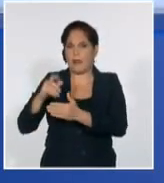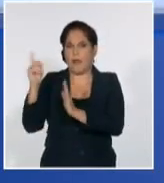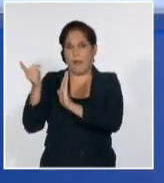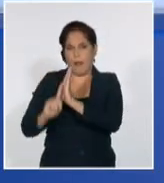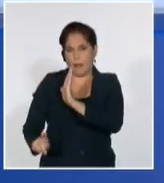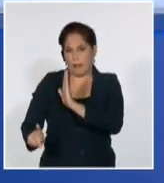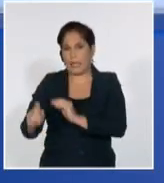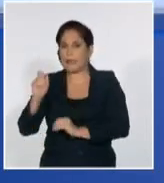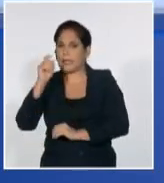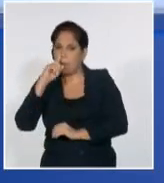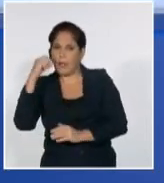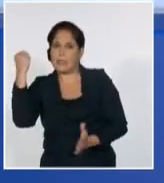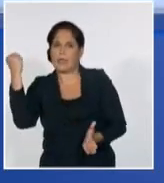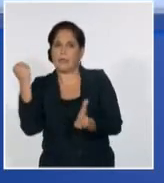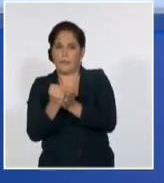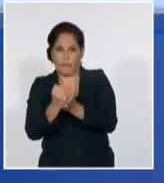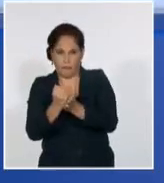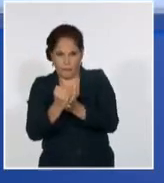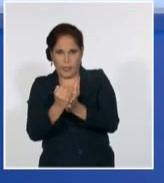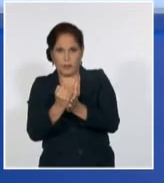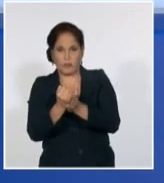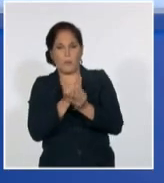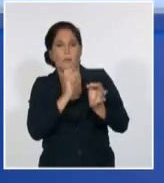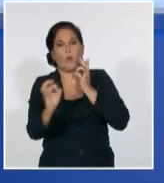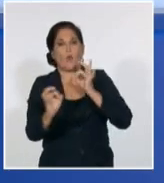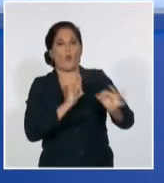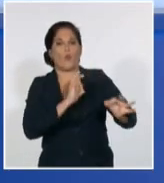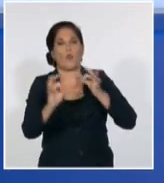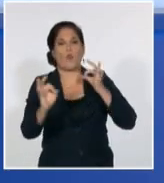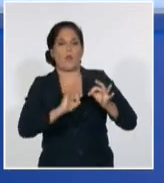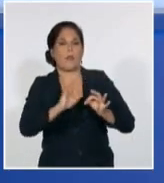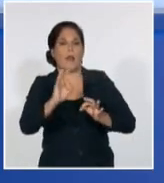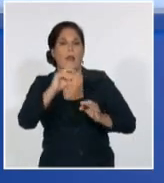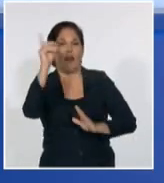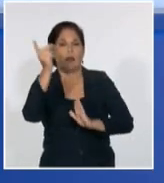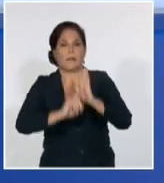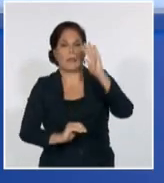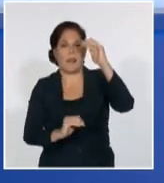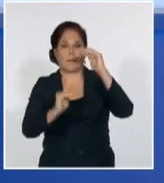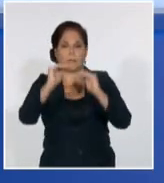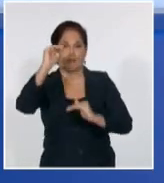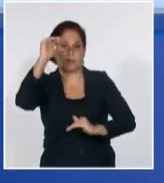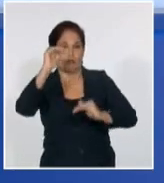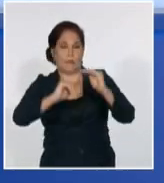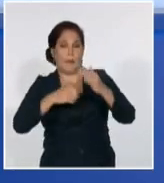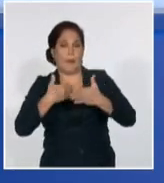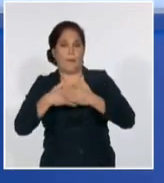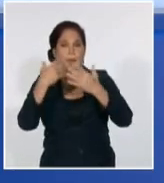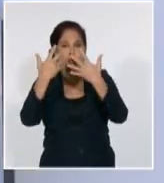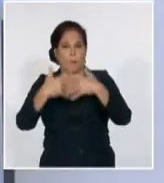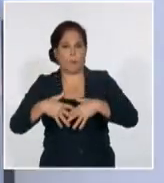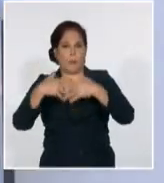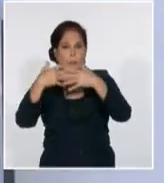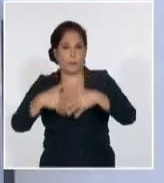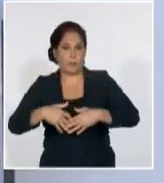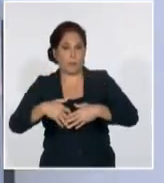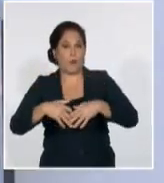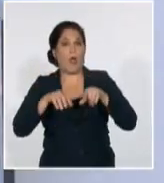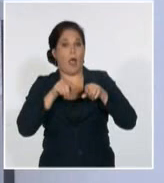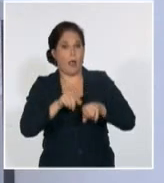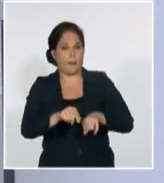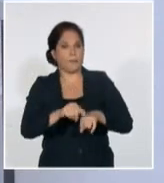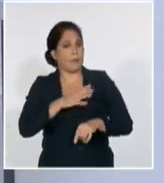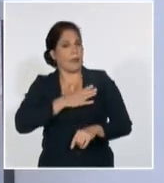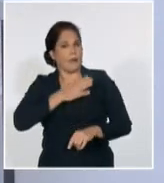de certificaciones de las protecciones de sobretensiones de que llegan a los paneles con la empresa de protección contra incendio, la APSI. La empresa